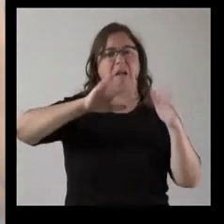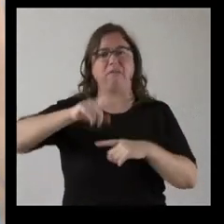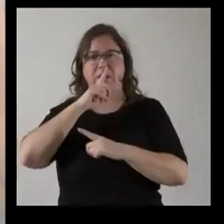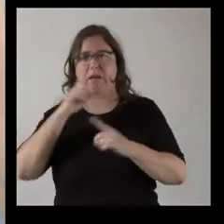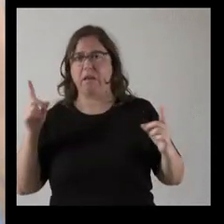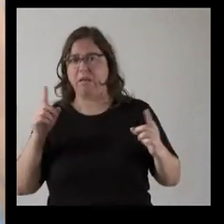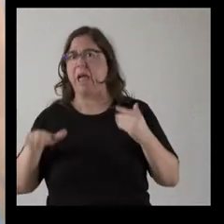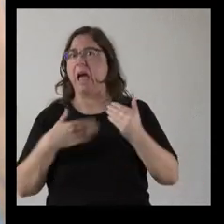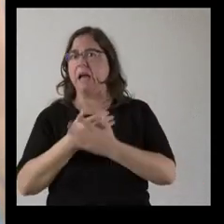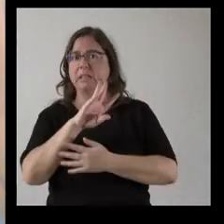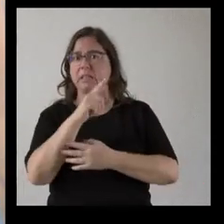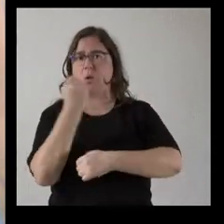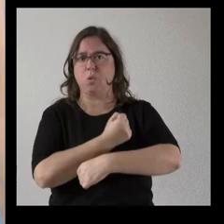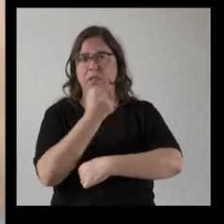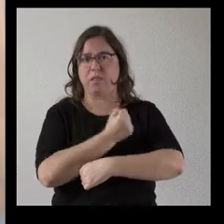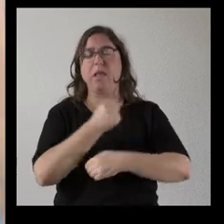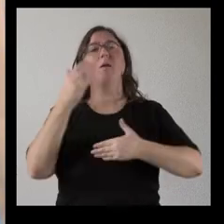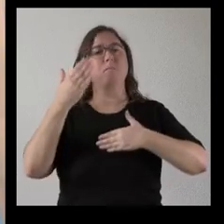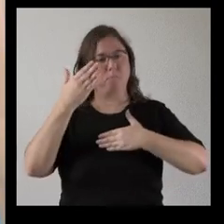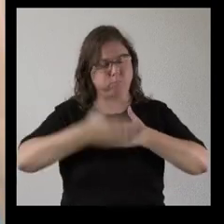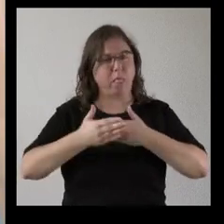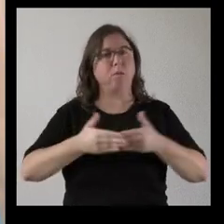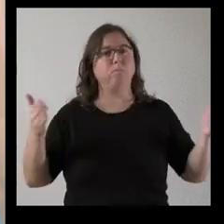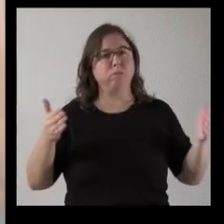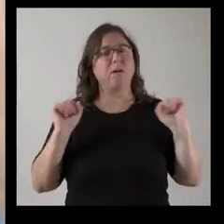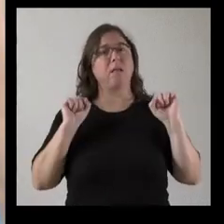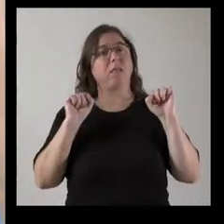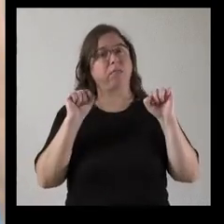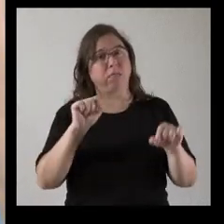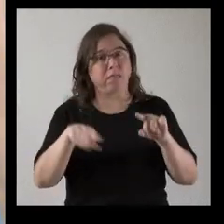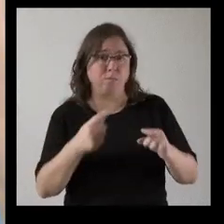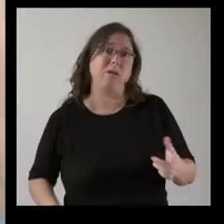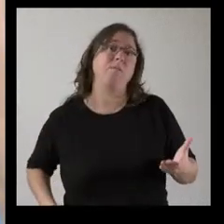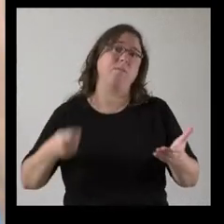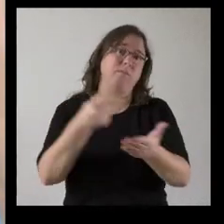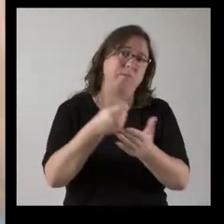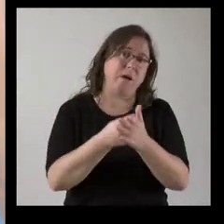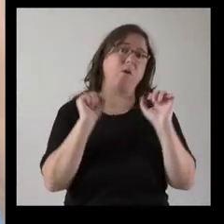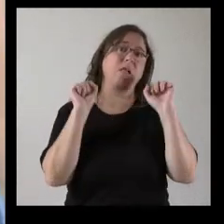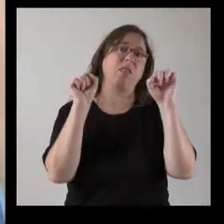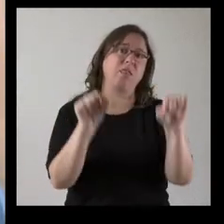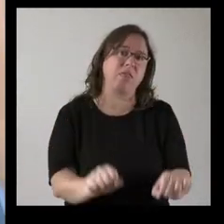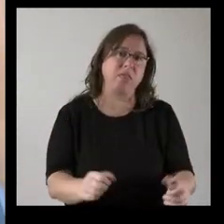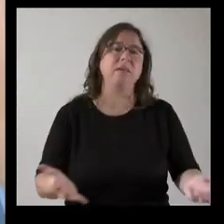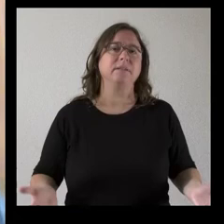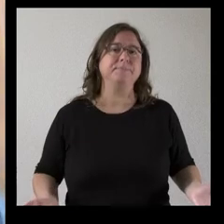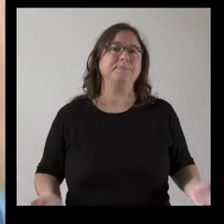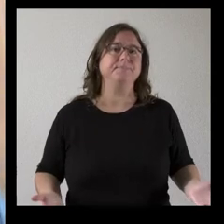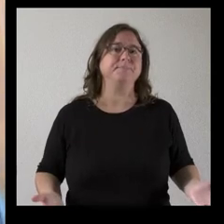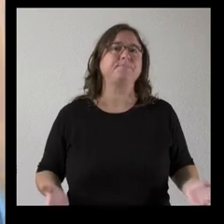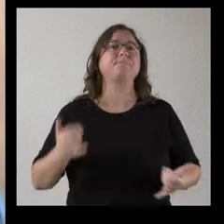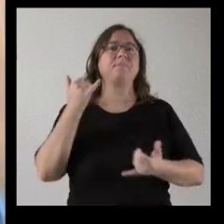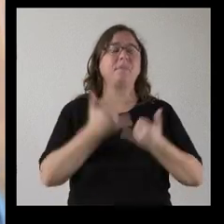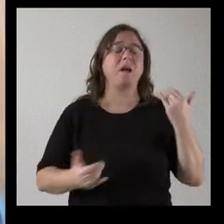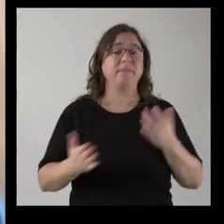el día 31 de diciembre todavía hay Plaza abierto y se retrasará Igualmente el pago de estas ayudas a las familias bueno Al final